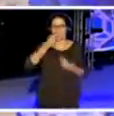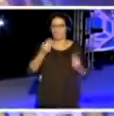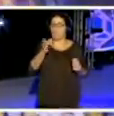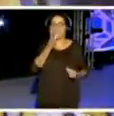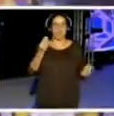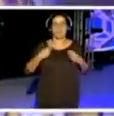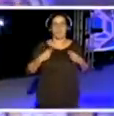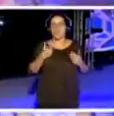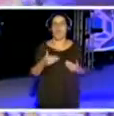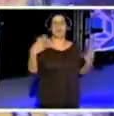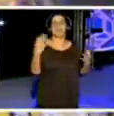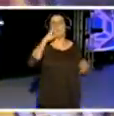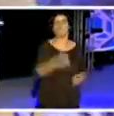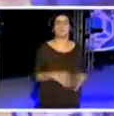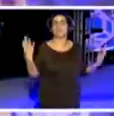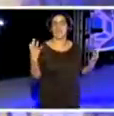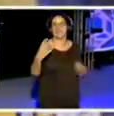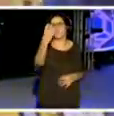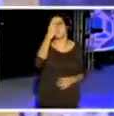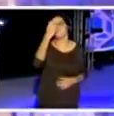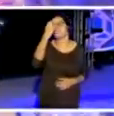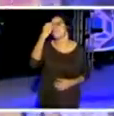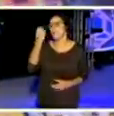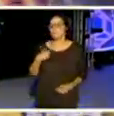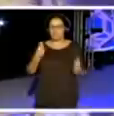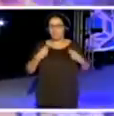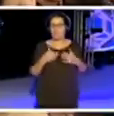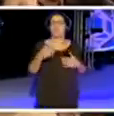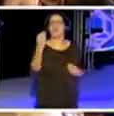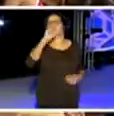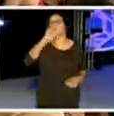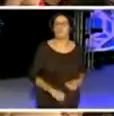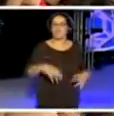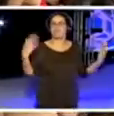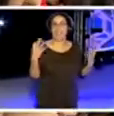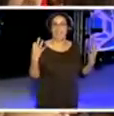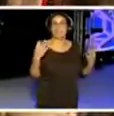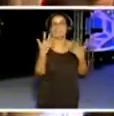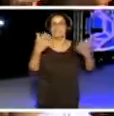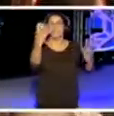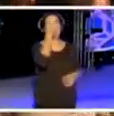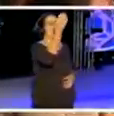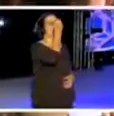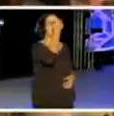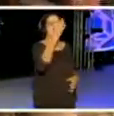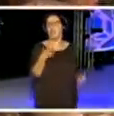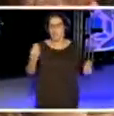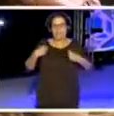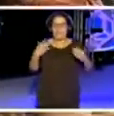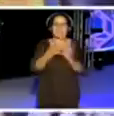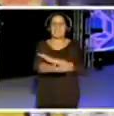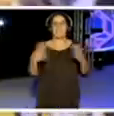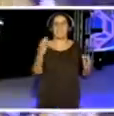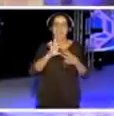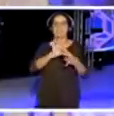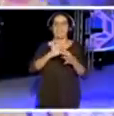ser un... mi vida ser un... mi vida ser un... o la